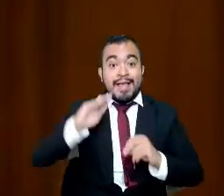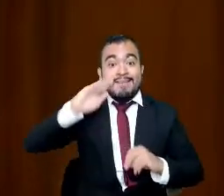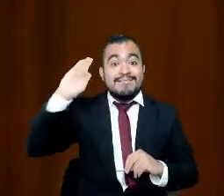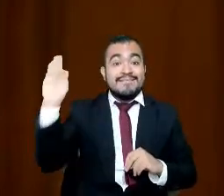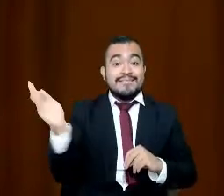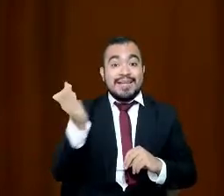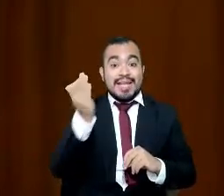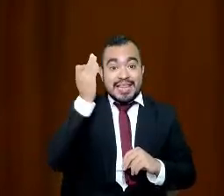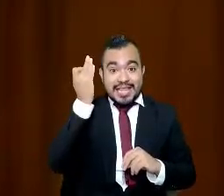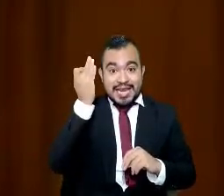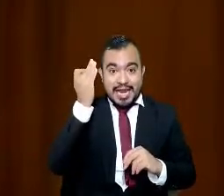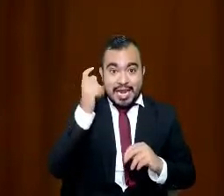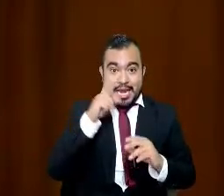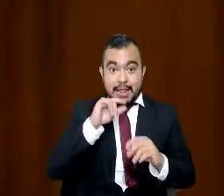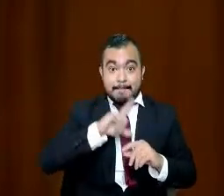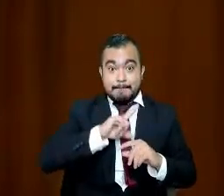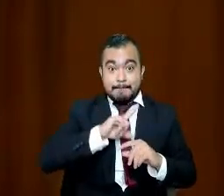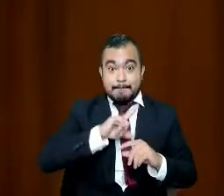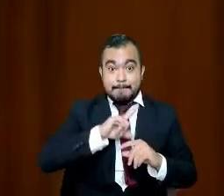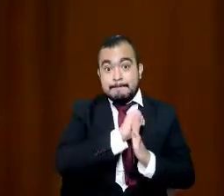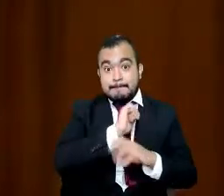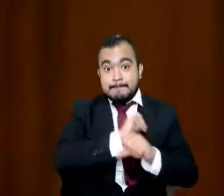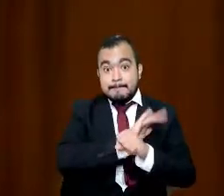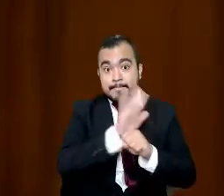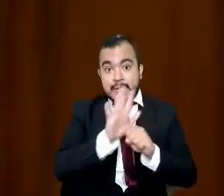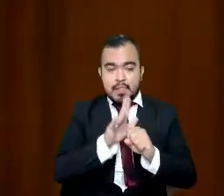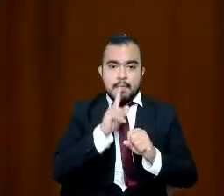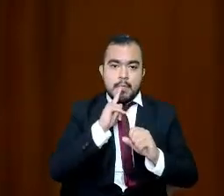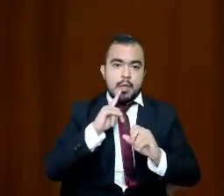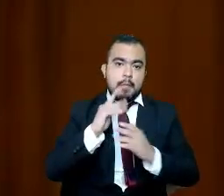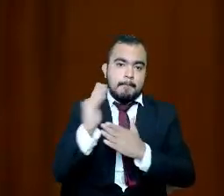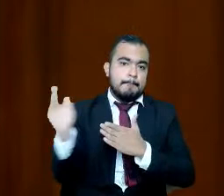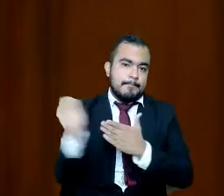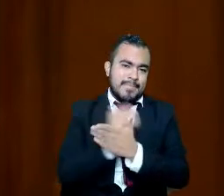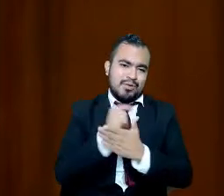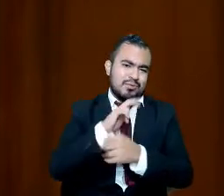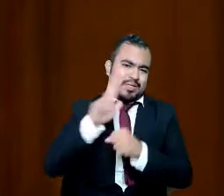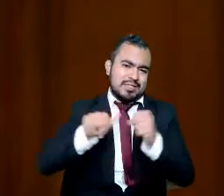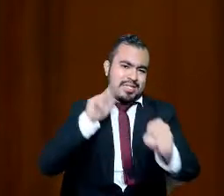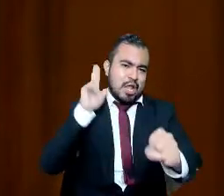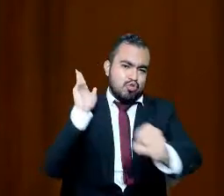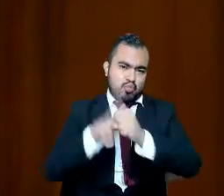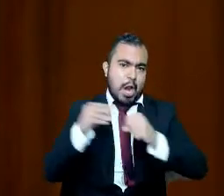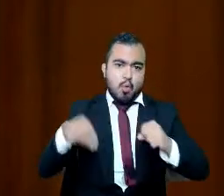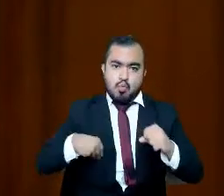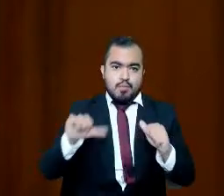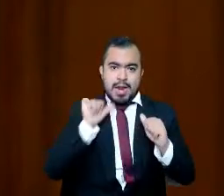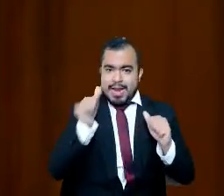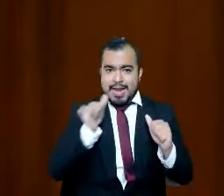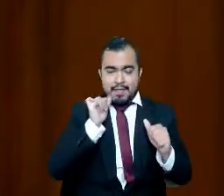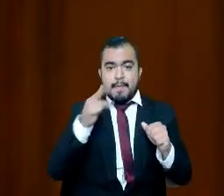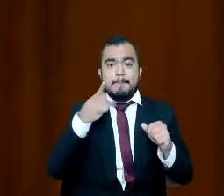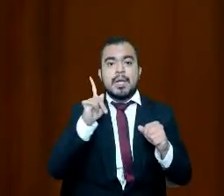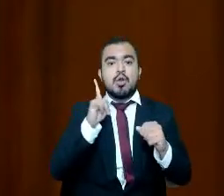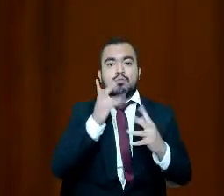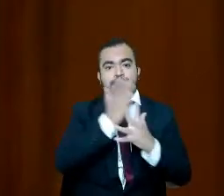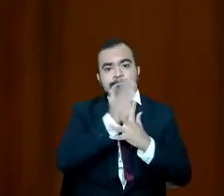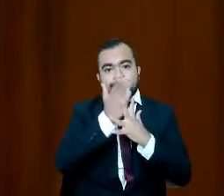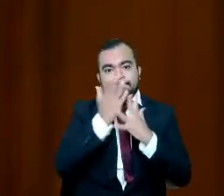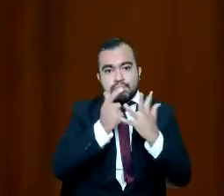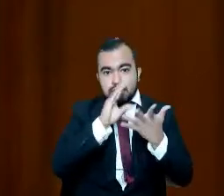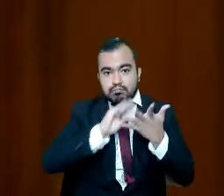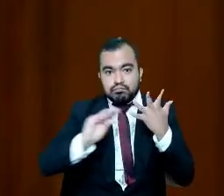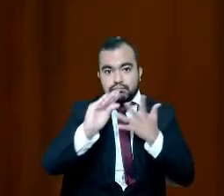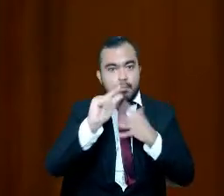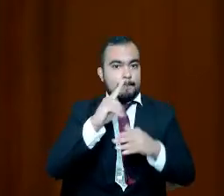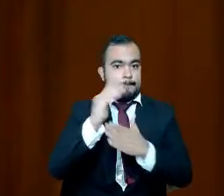a raíz de la pandemia, pues, ha disminuido las participaciones. O sea, es natural, no es culpa de nadie, sino que el mecanismo de repartición es menor. ¿Qué es lo que sucede?